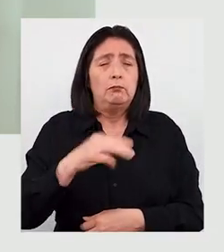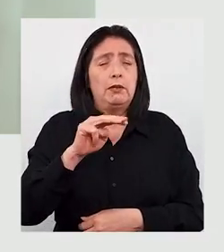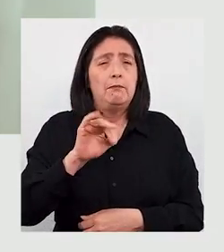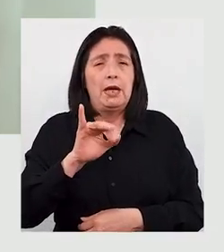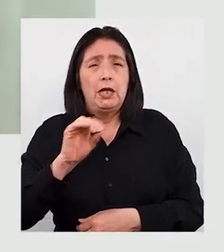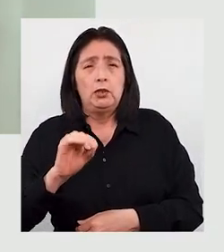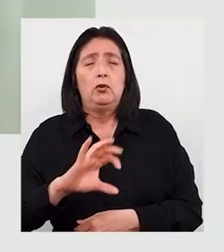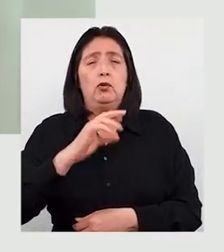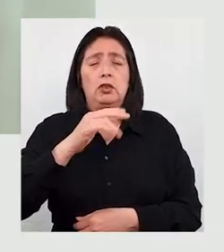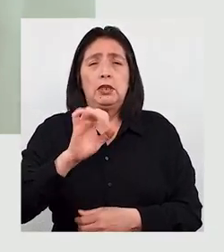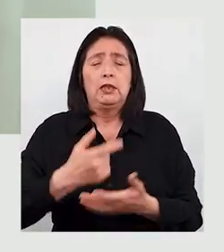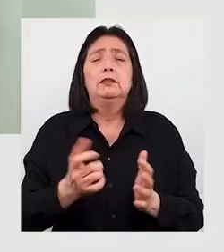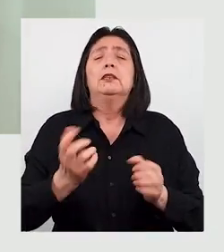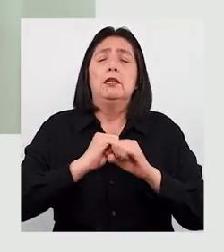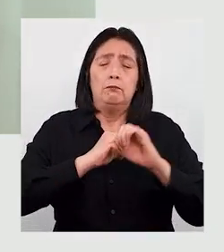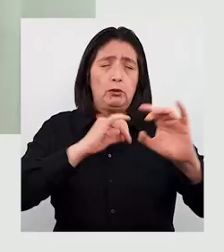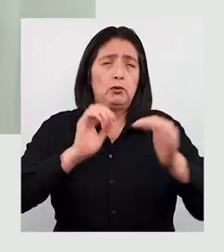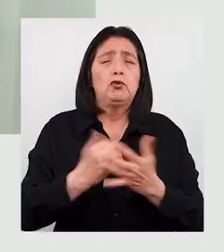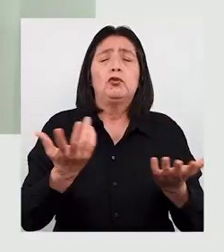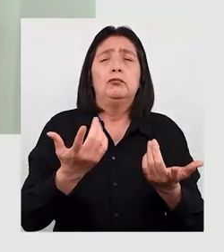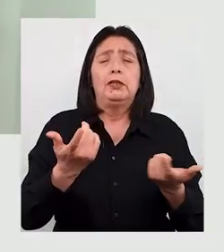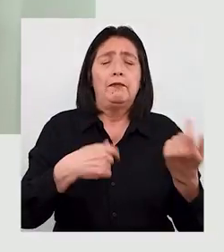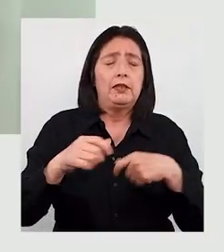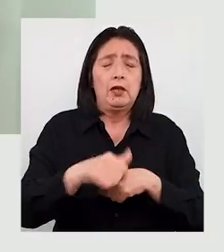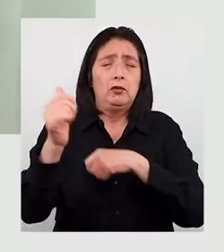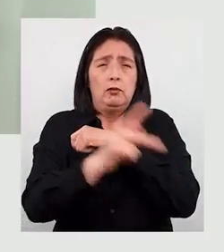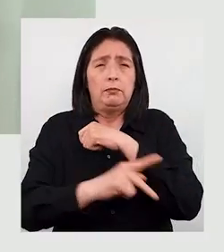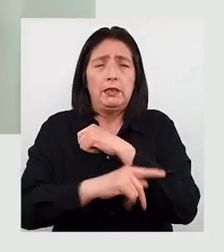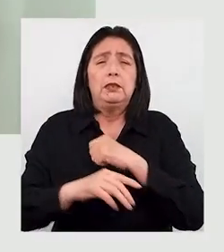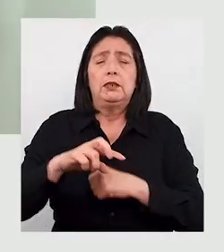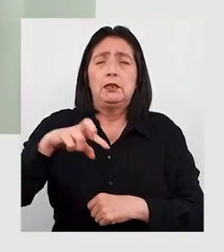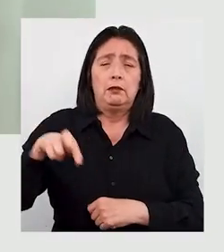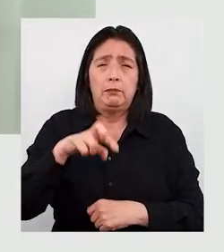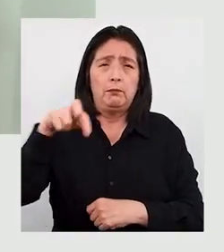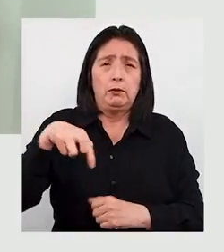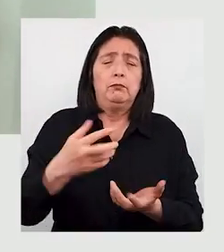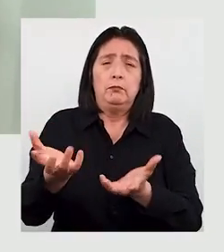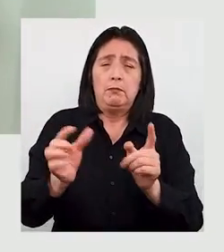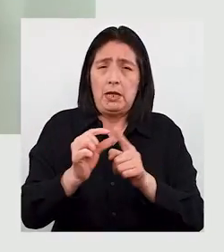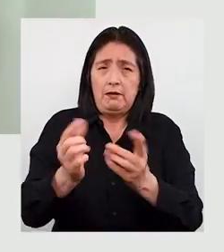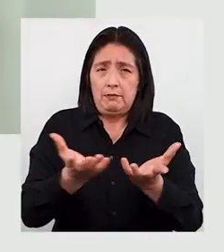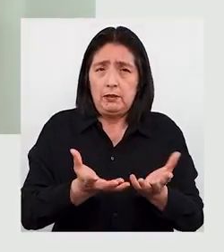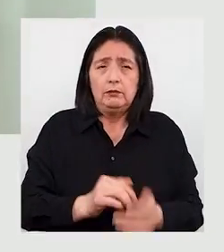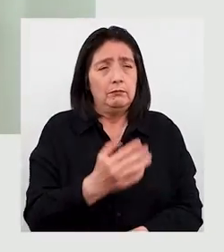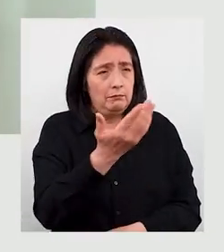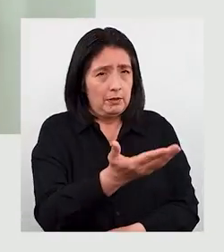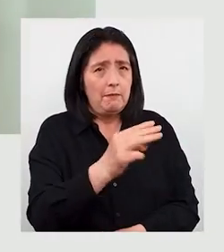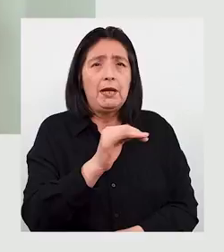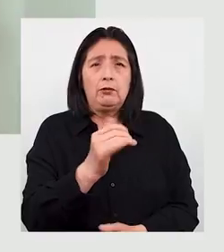Charán, director de promoción de las exportaciones de PROM Perú, para que nos brinde sus palabras de bienvenida. Señor